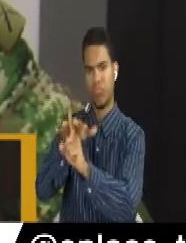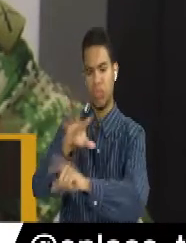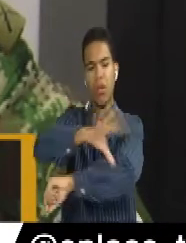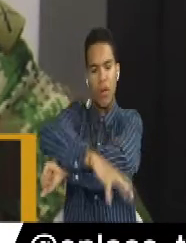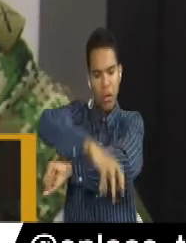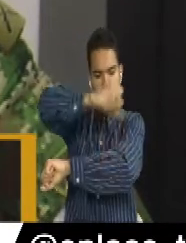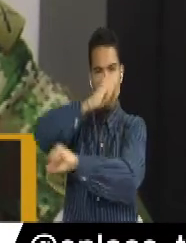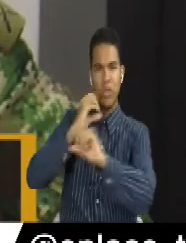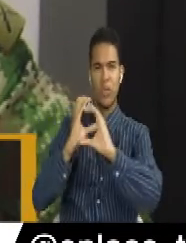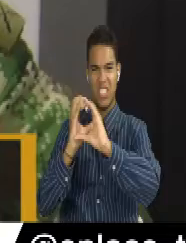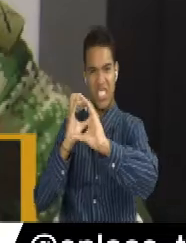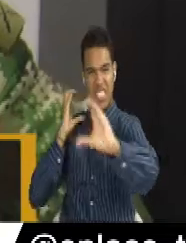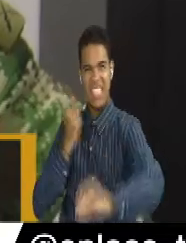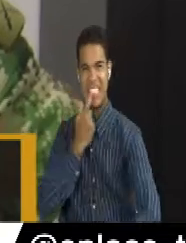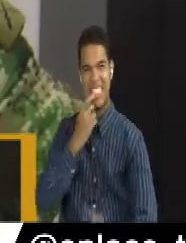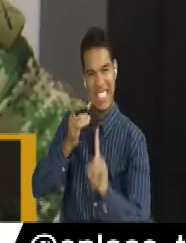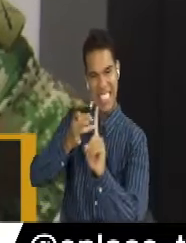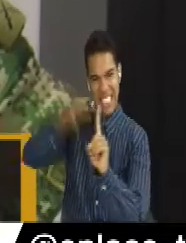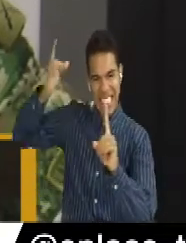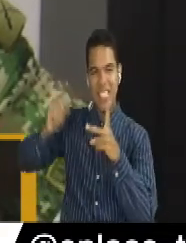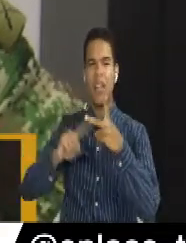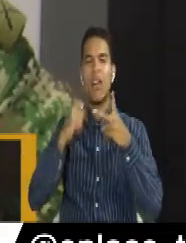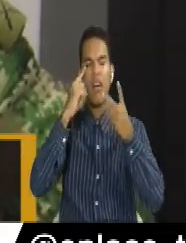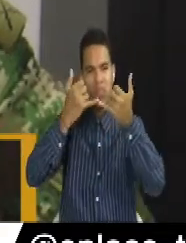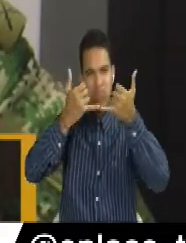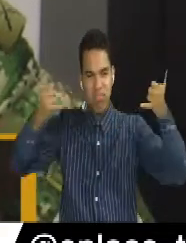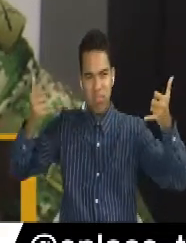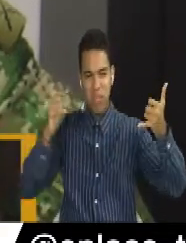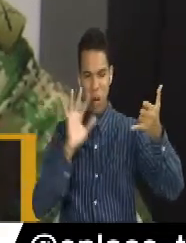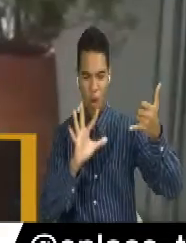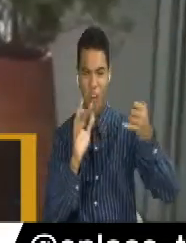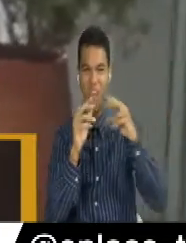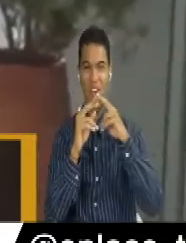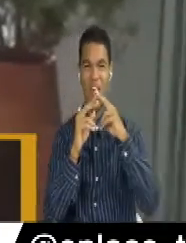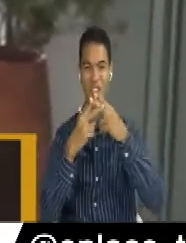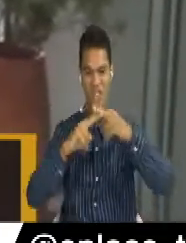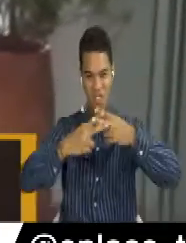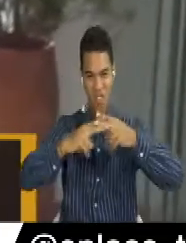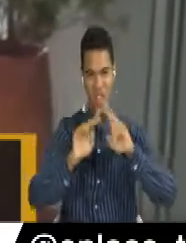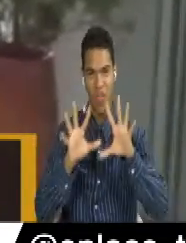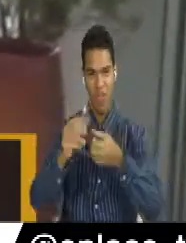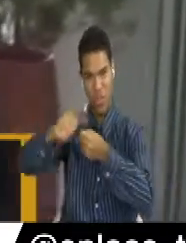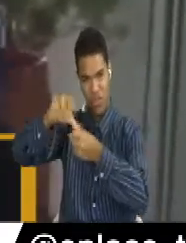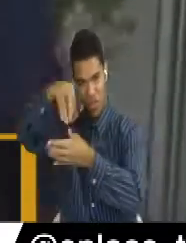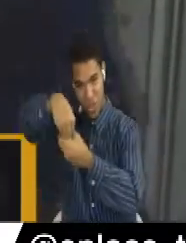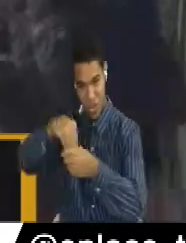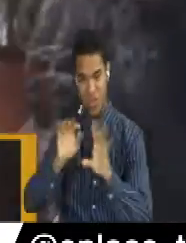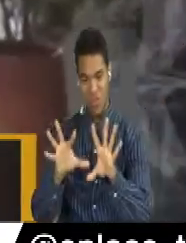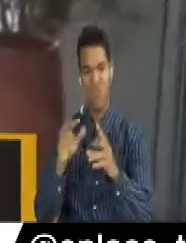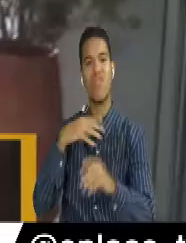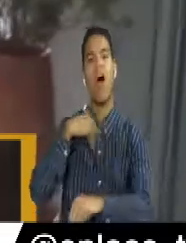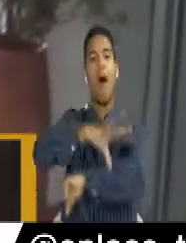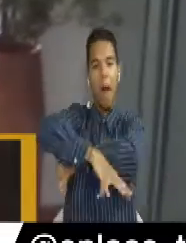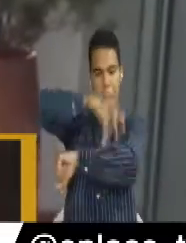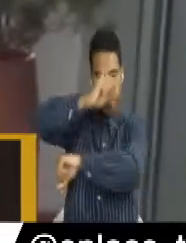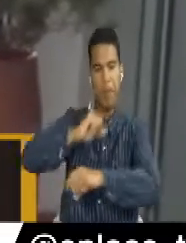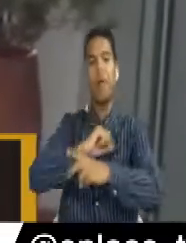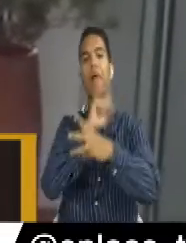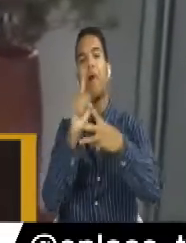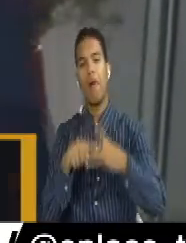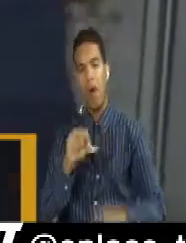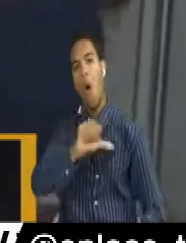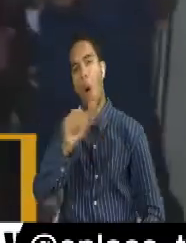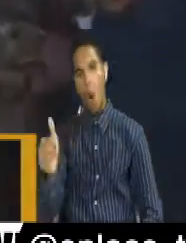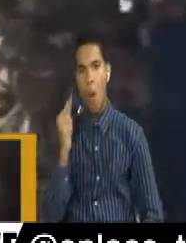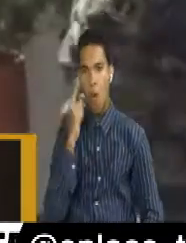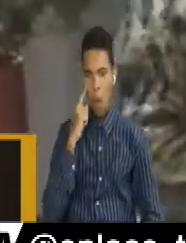de tubería, en el hurto de cable, en el hurto de muchas cosas que tienen valor en la empresa. Fuera de eso también han participado con otras bandas también ahí de la